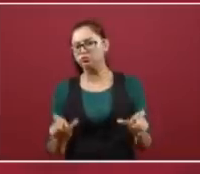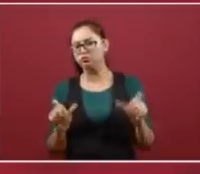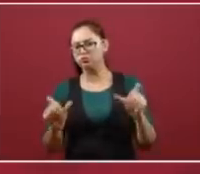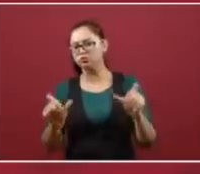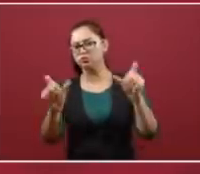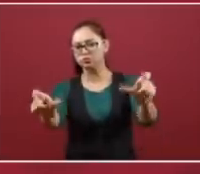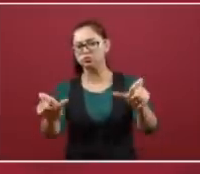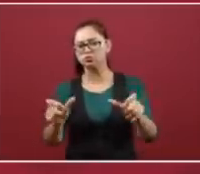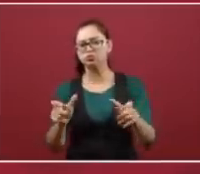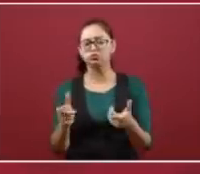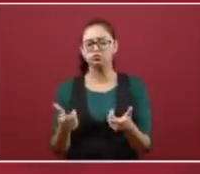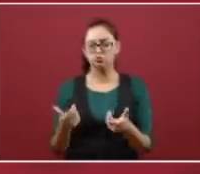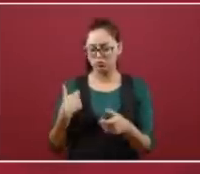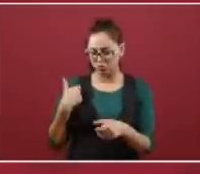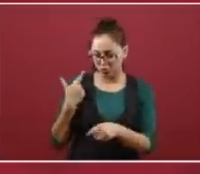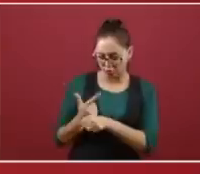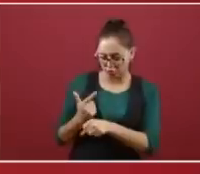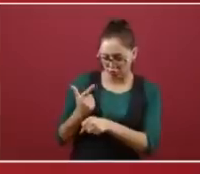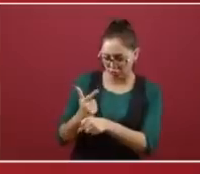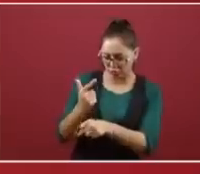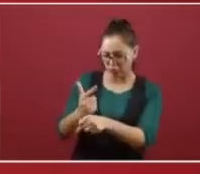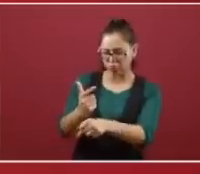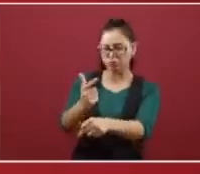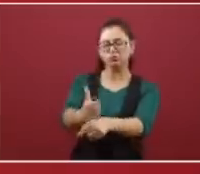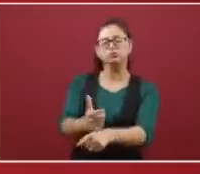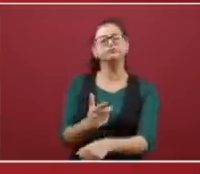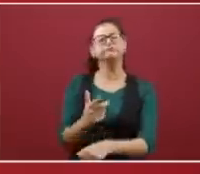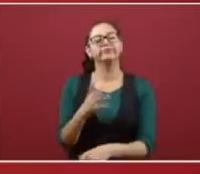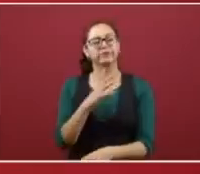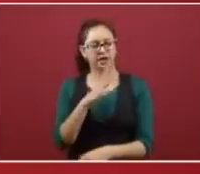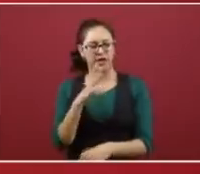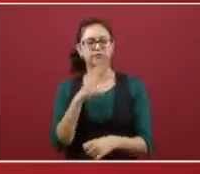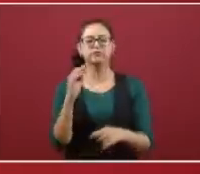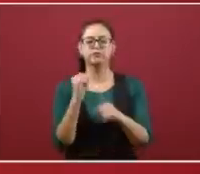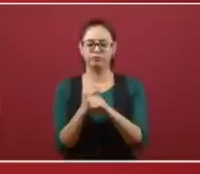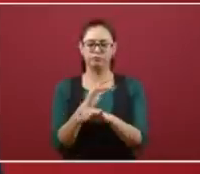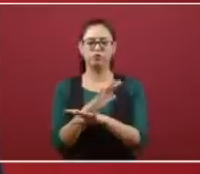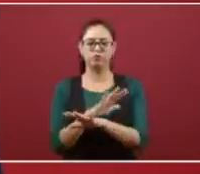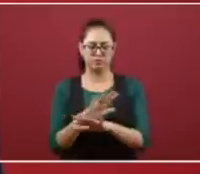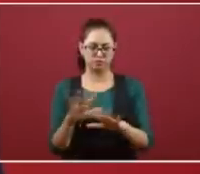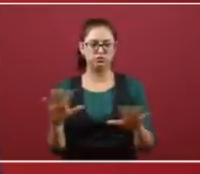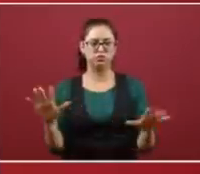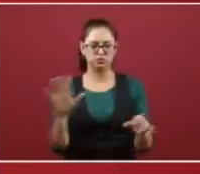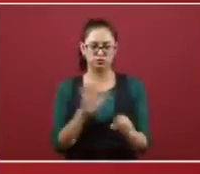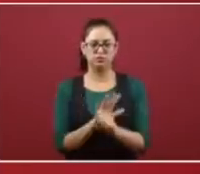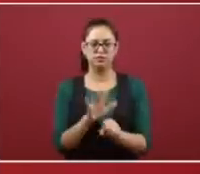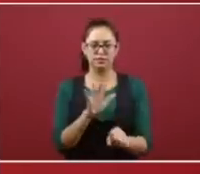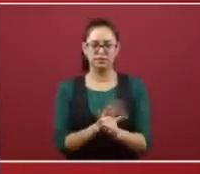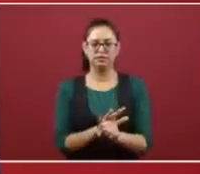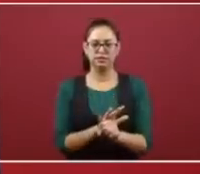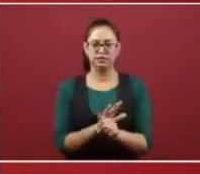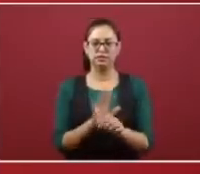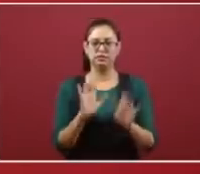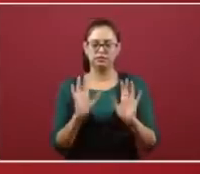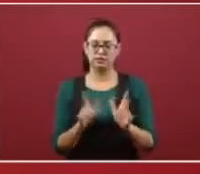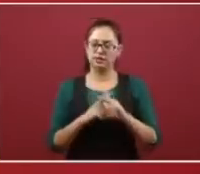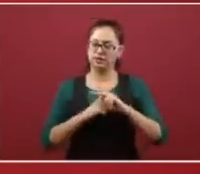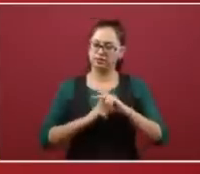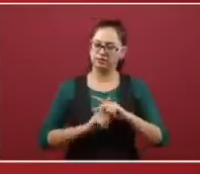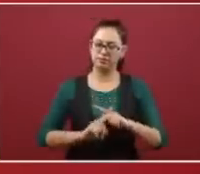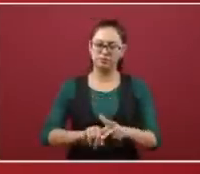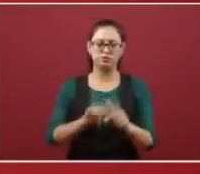se tienen bastantes elementos y ya están en el terreno que esté